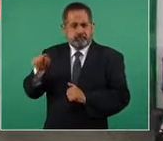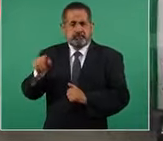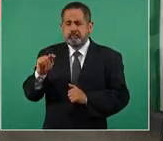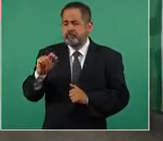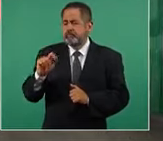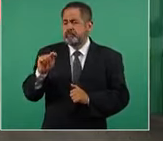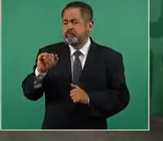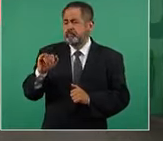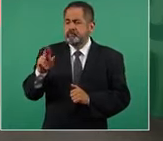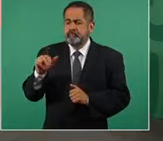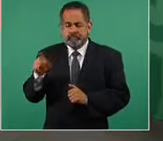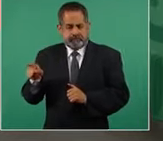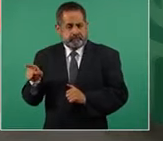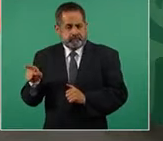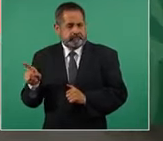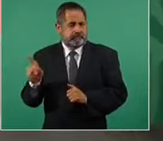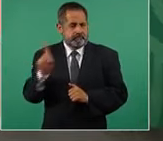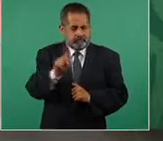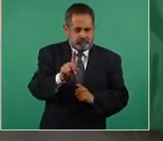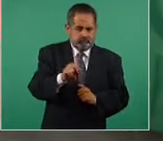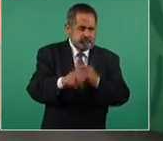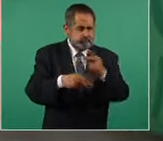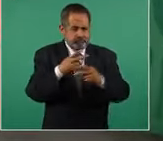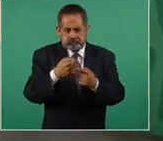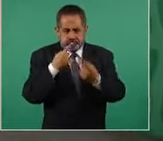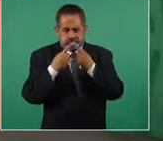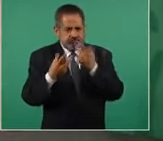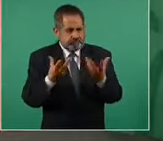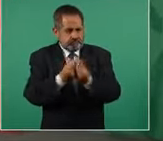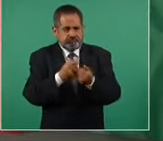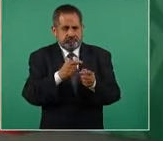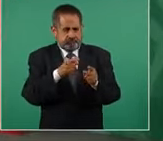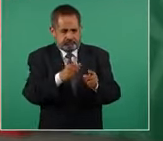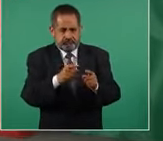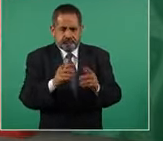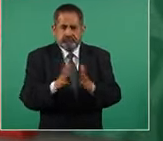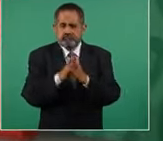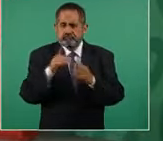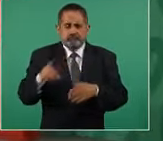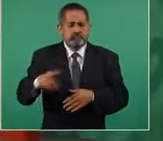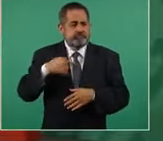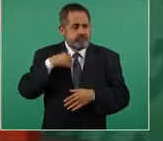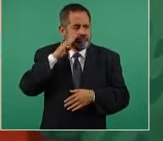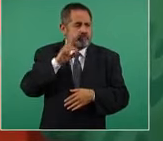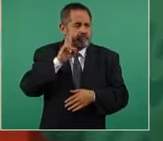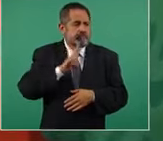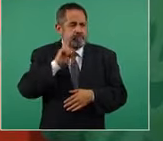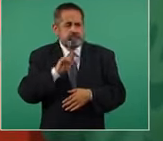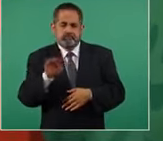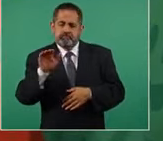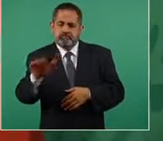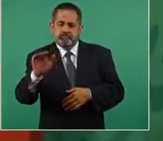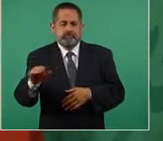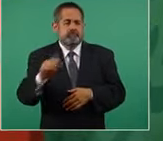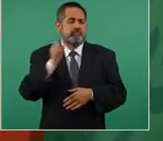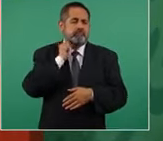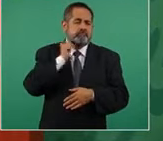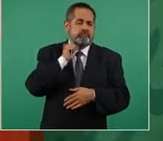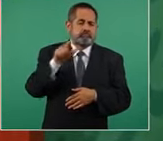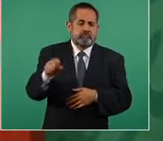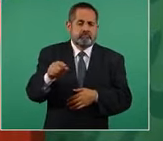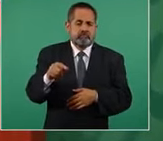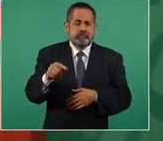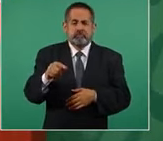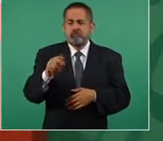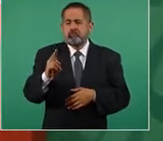Tatiana que intervenga, que busque al senador